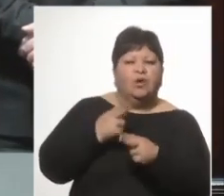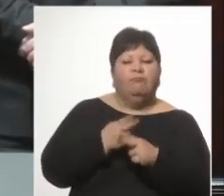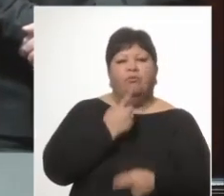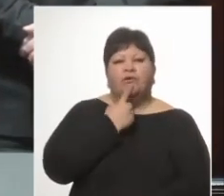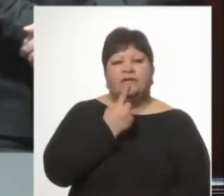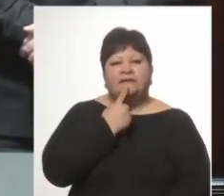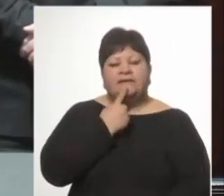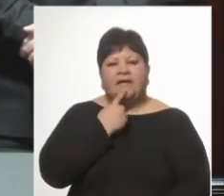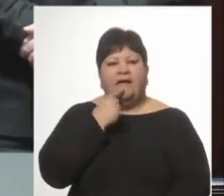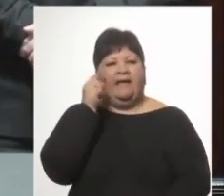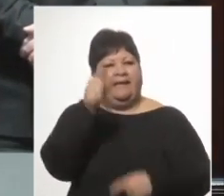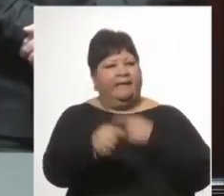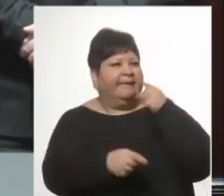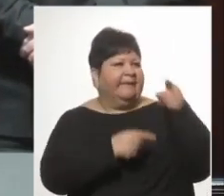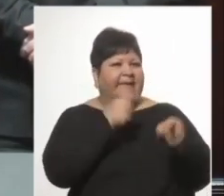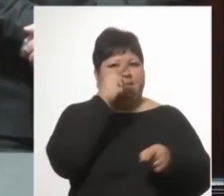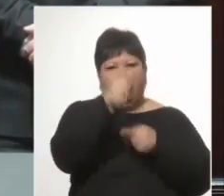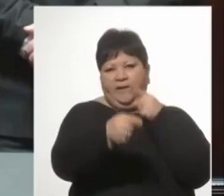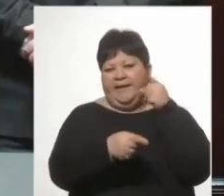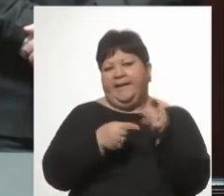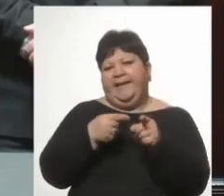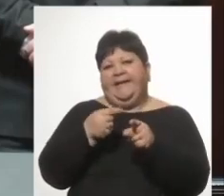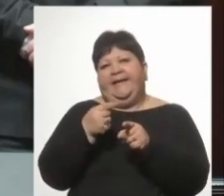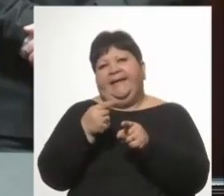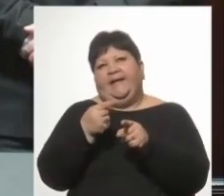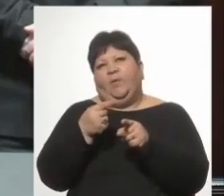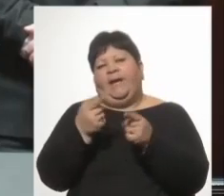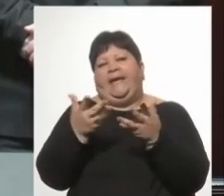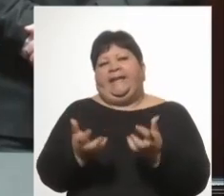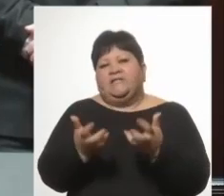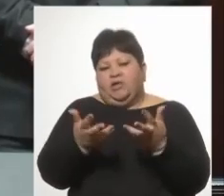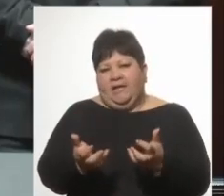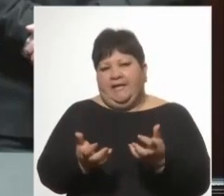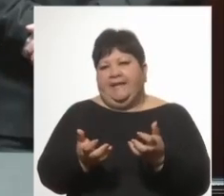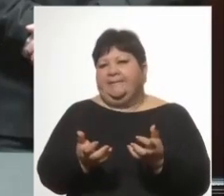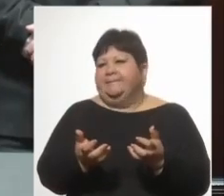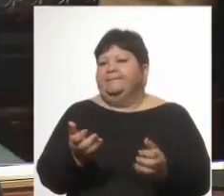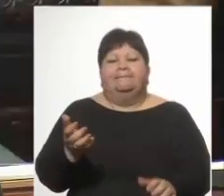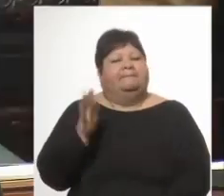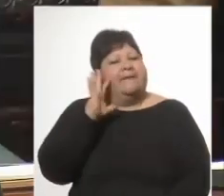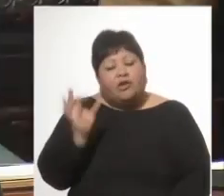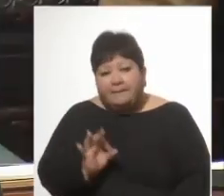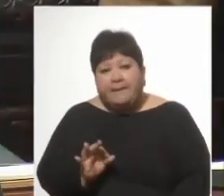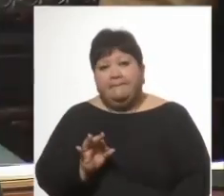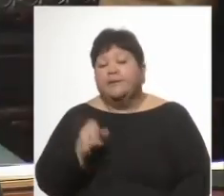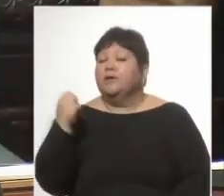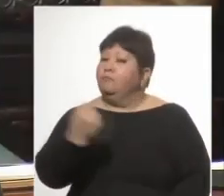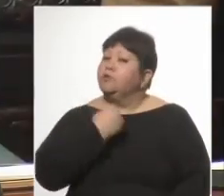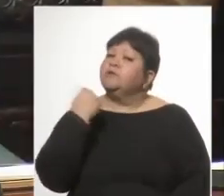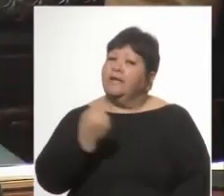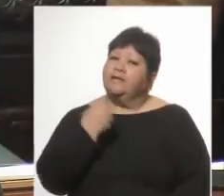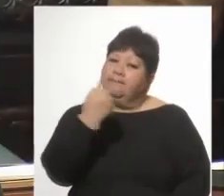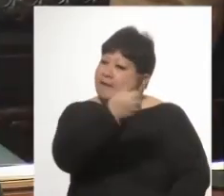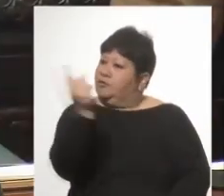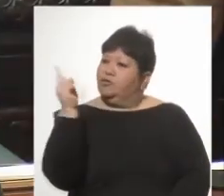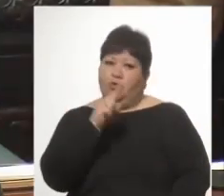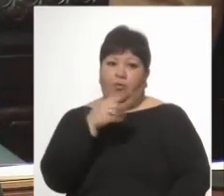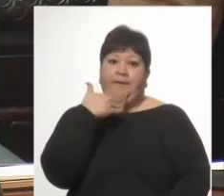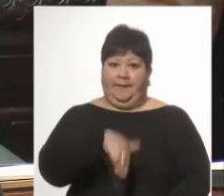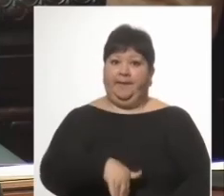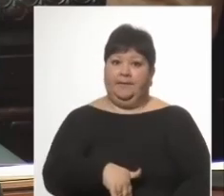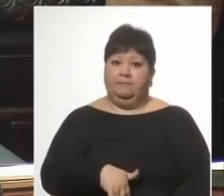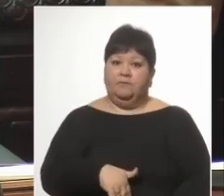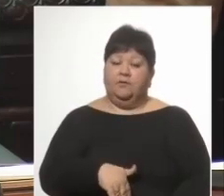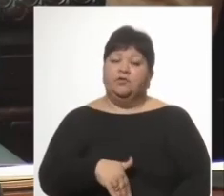atribuir intenciones. Discúlpeme, señora Presidente, pero creo que es esencial para que el cuerpo entienda la realidad de los hechos. Acá no lo